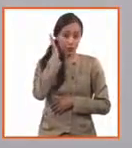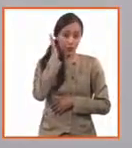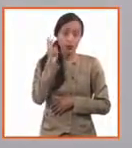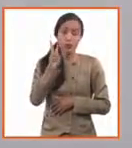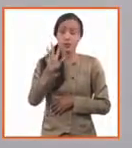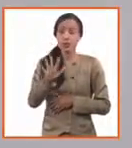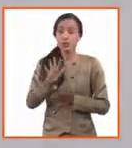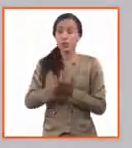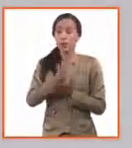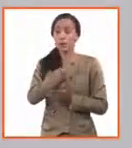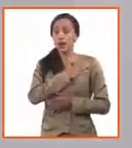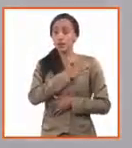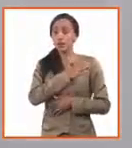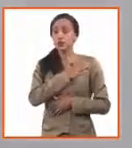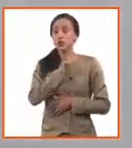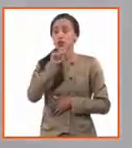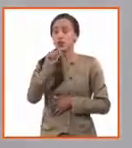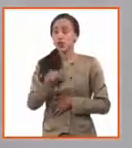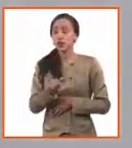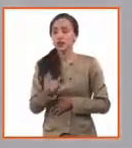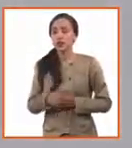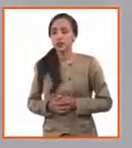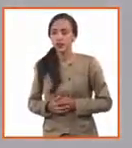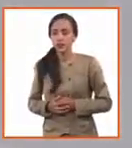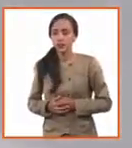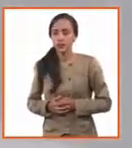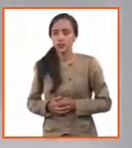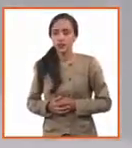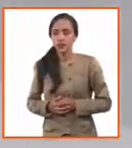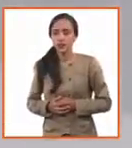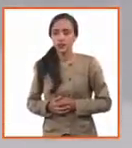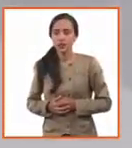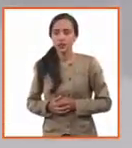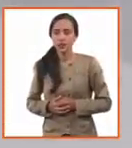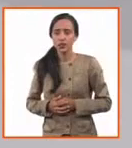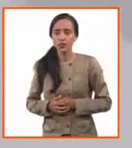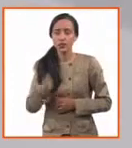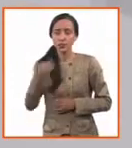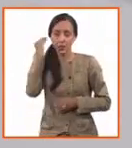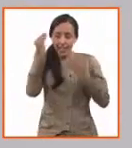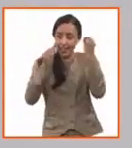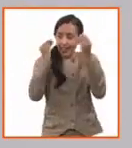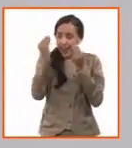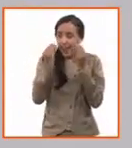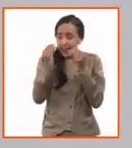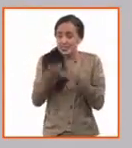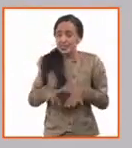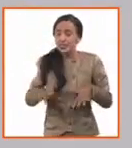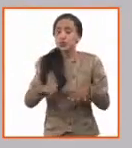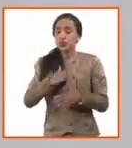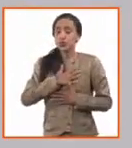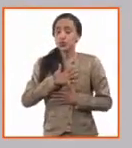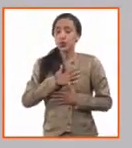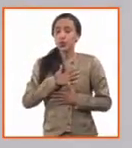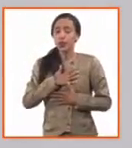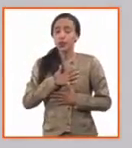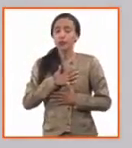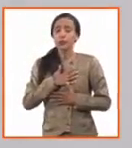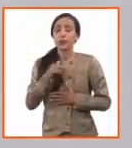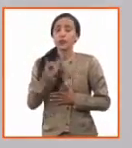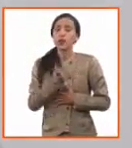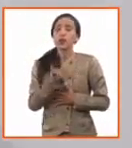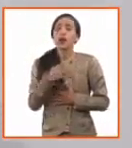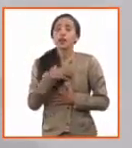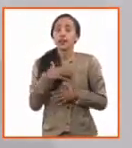como diríamos estado en fai en que estaba el poder o en el análisis de las circunstancias que no que o sea que